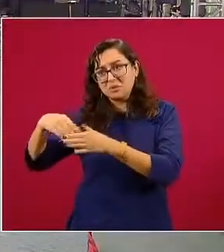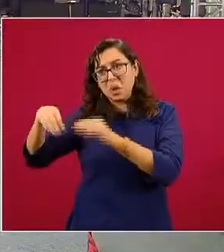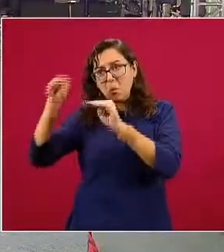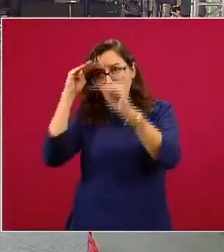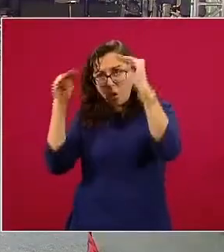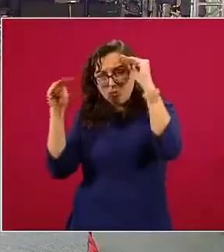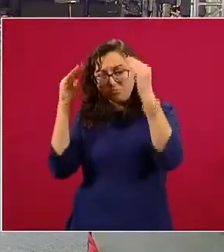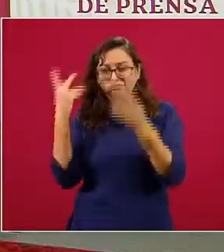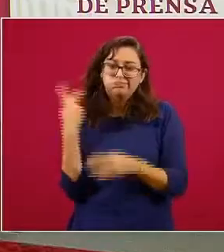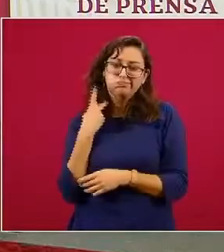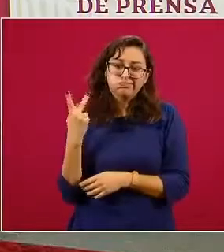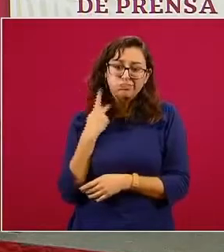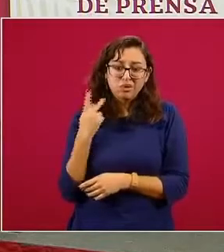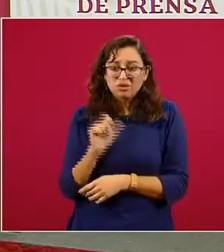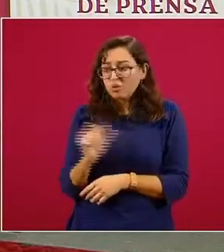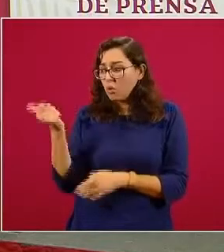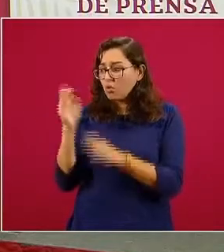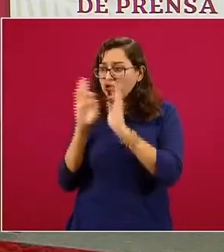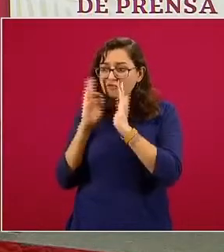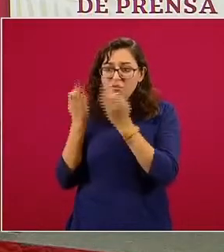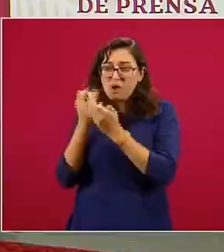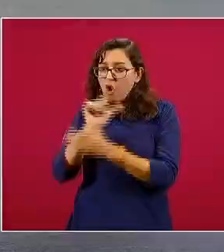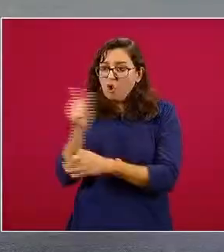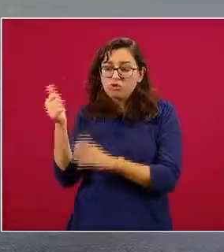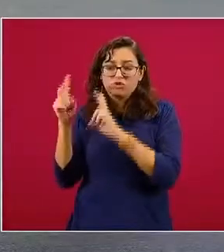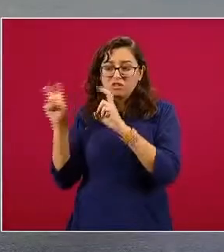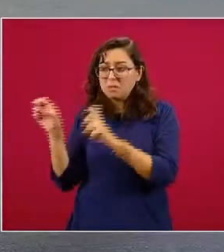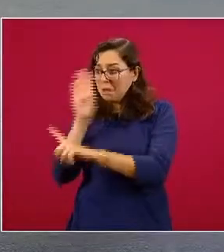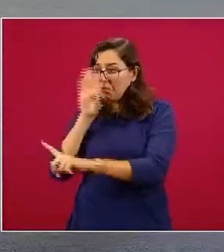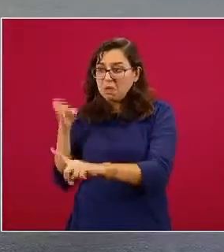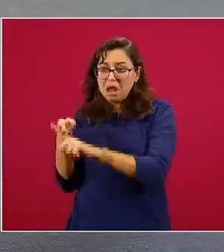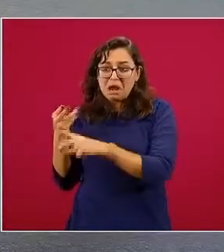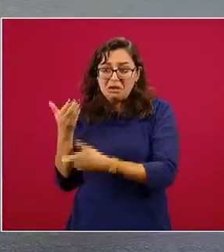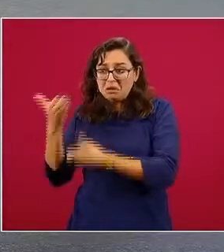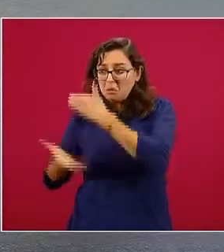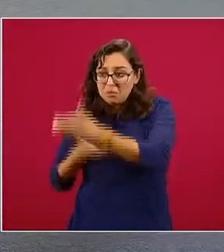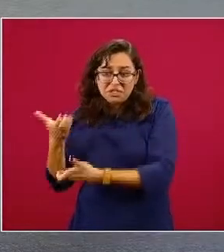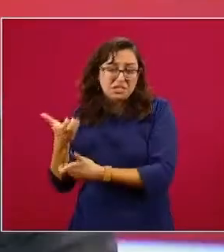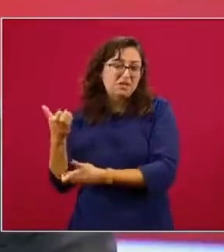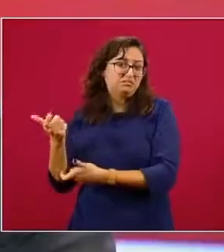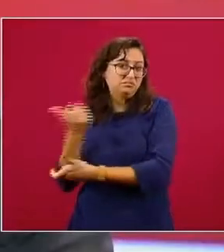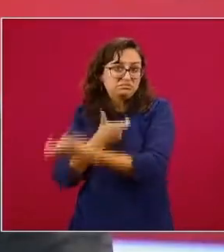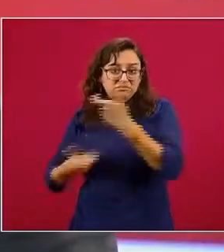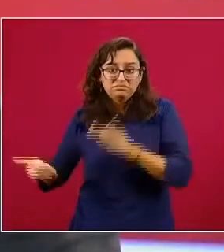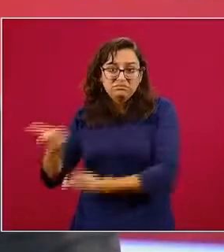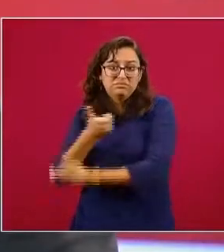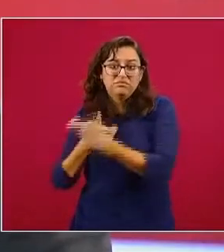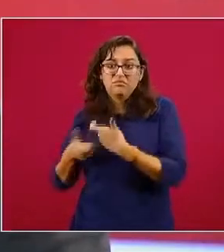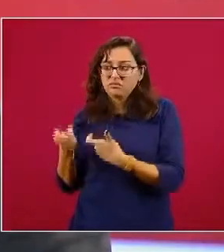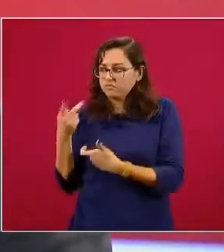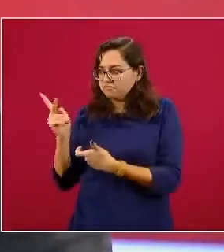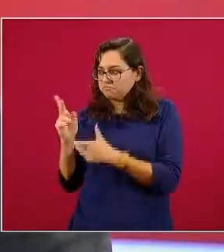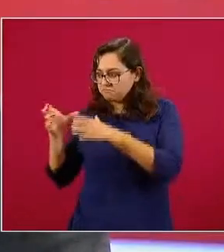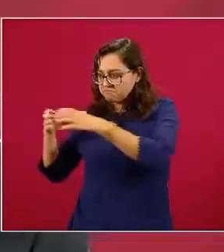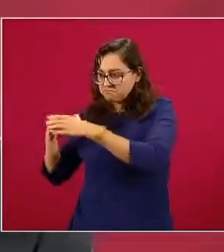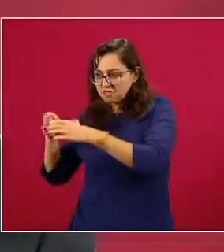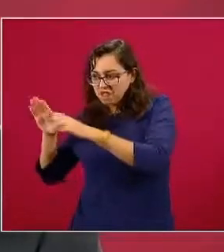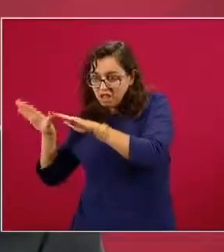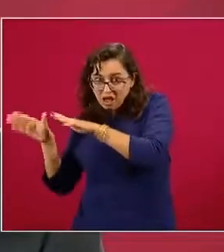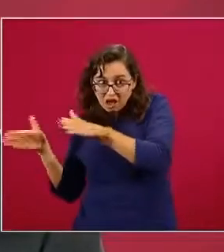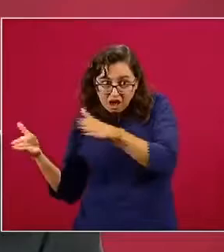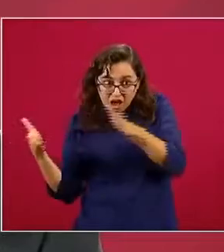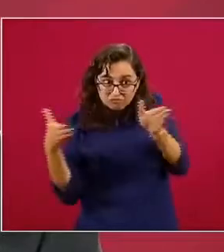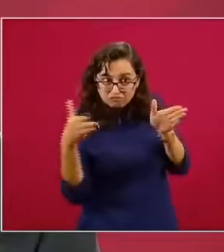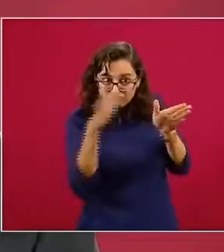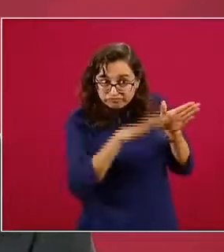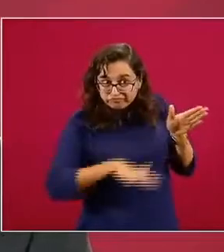de otro tipo, vamos a pensar quizá comercial o económico, pero claramente no están enfocados.